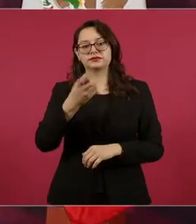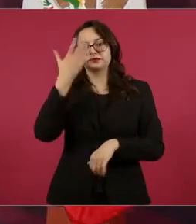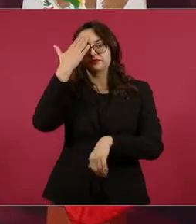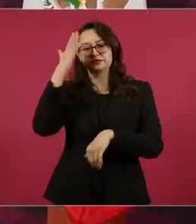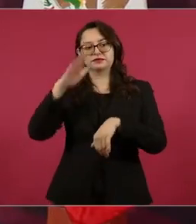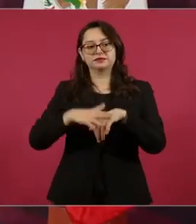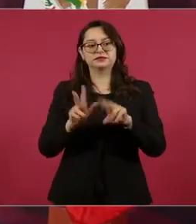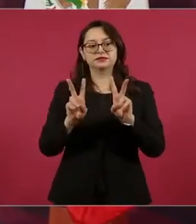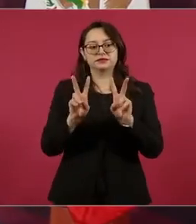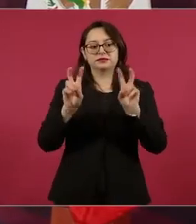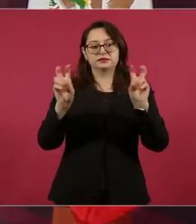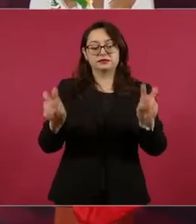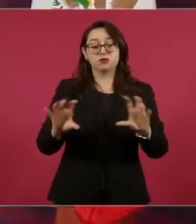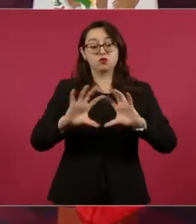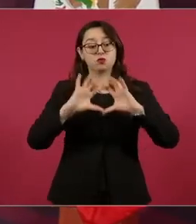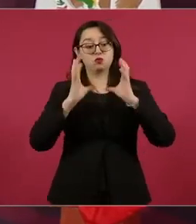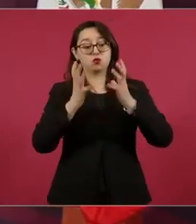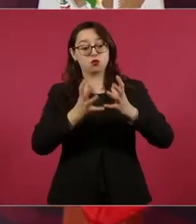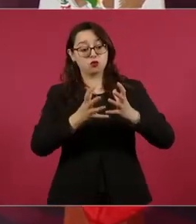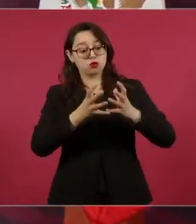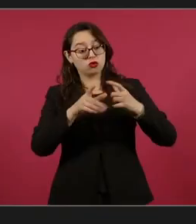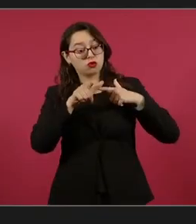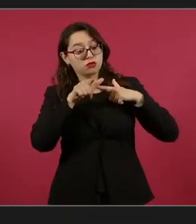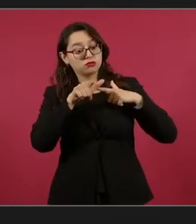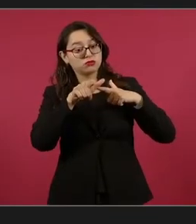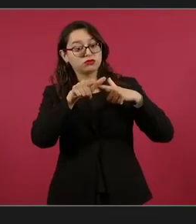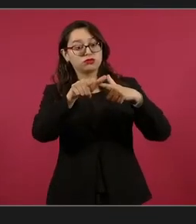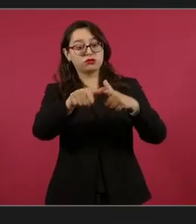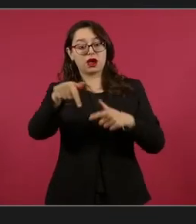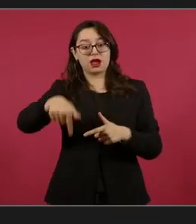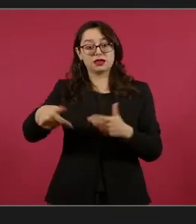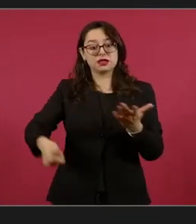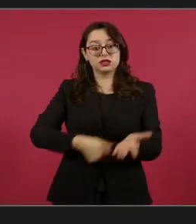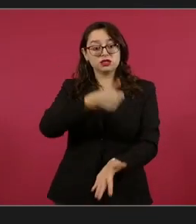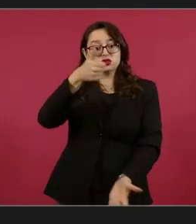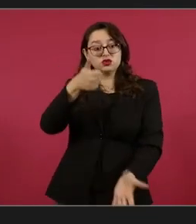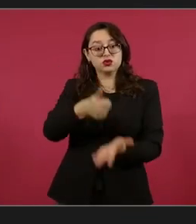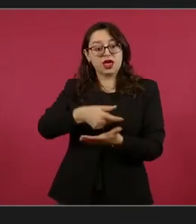acabará la fama y la gloria de México